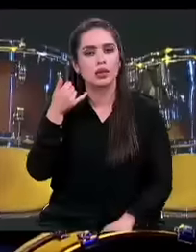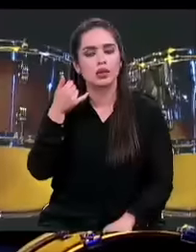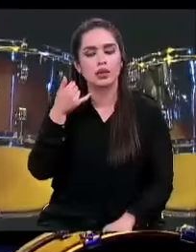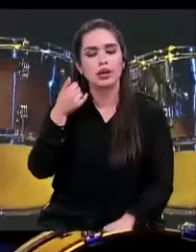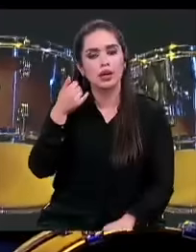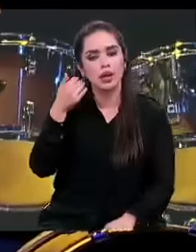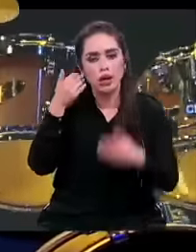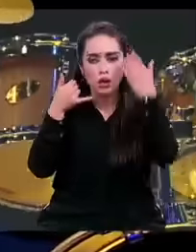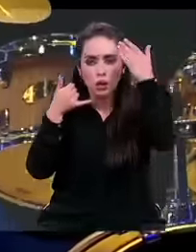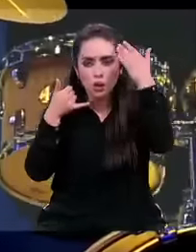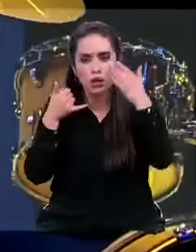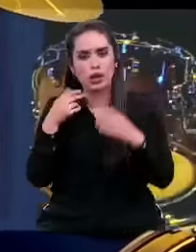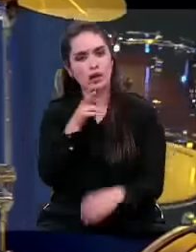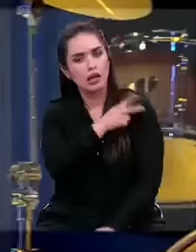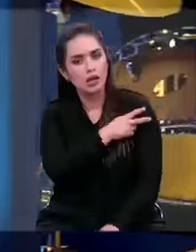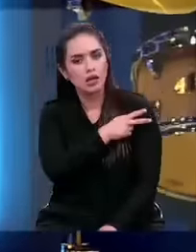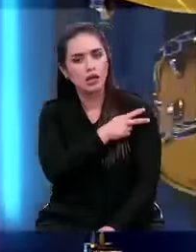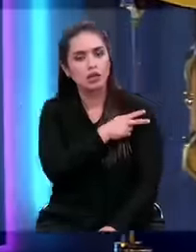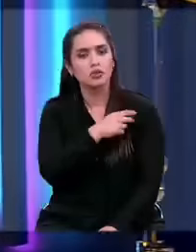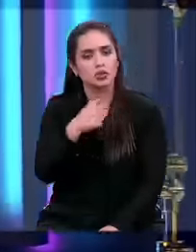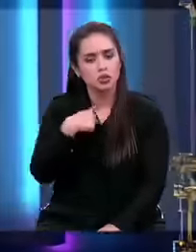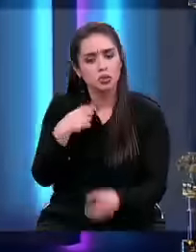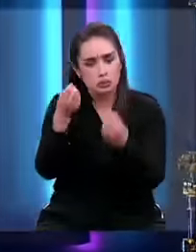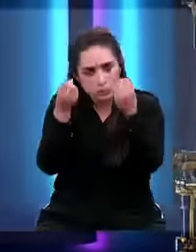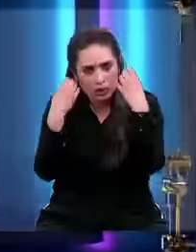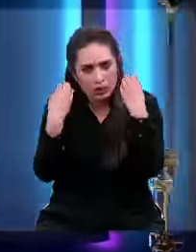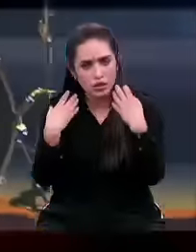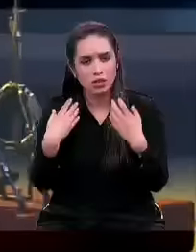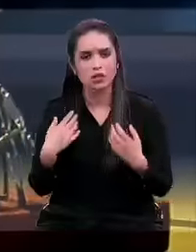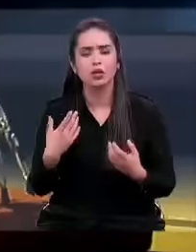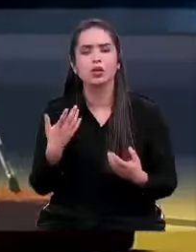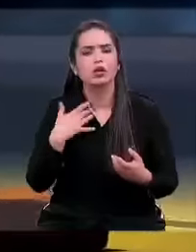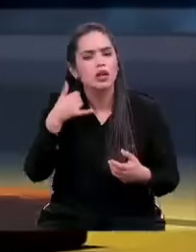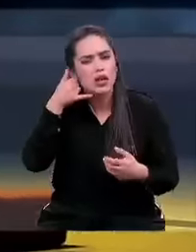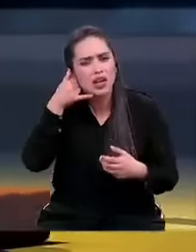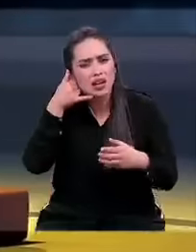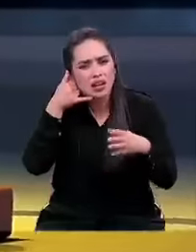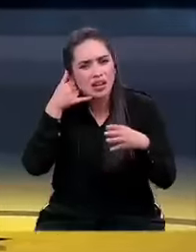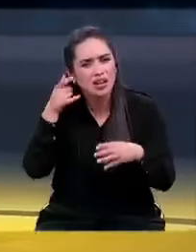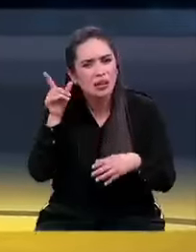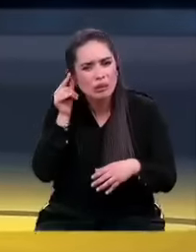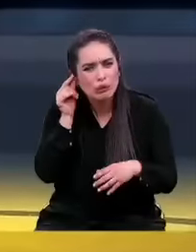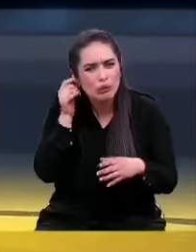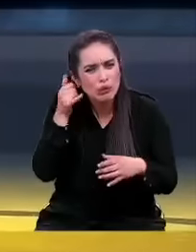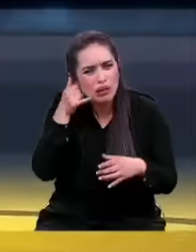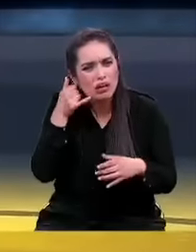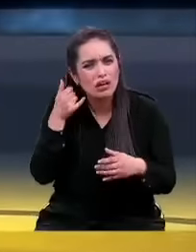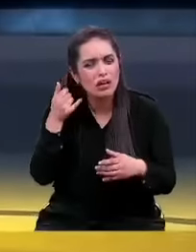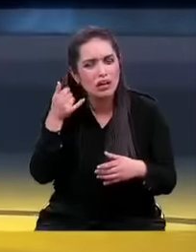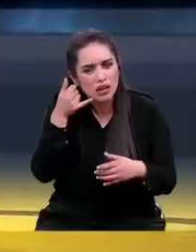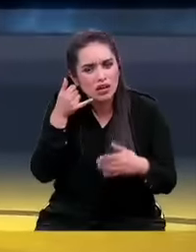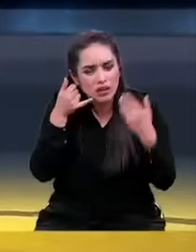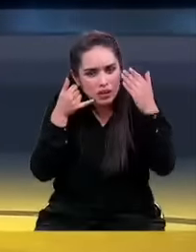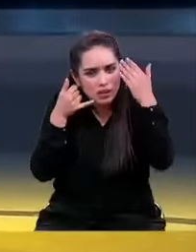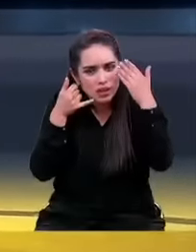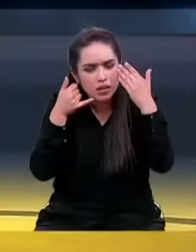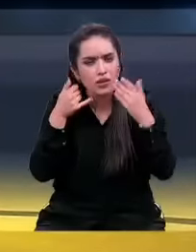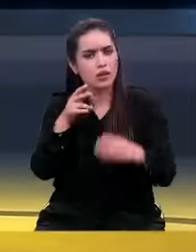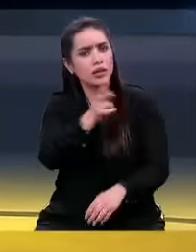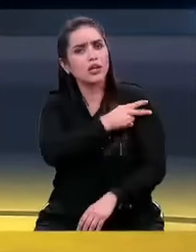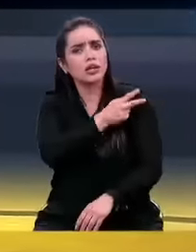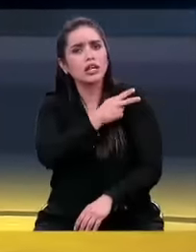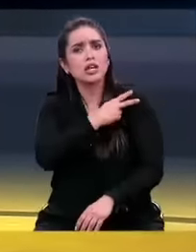¿Aló, jefe? Sí, estoy ensayando la... ¿Cómo no lo escucho? ¿Aló? Jefe,